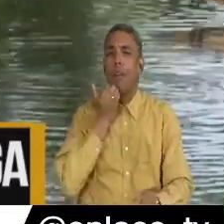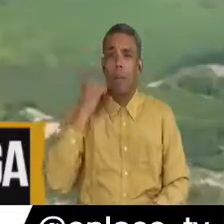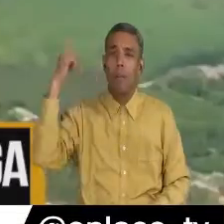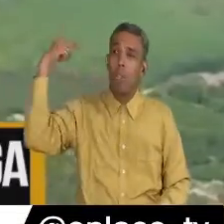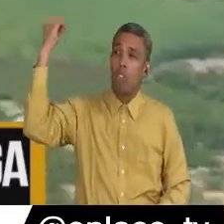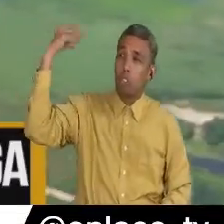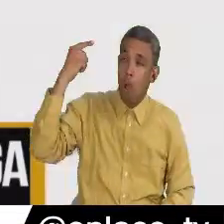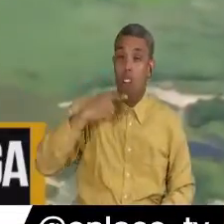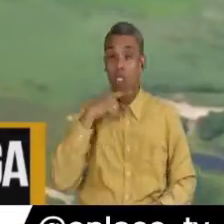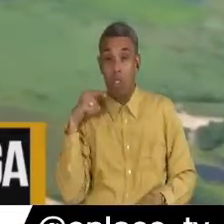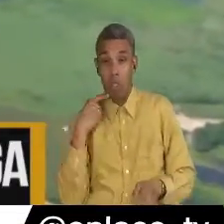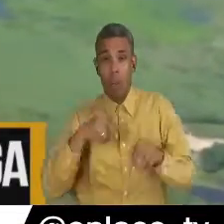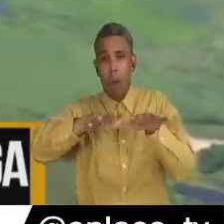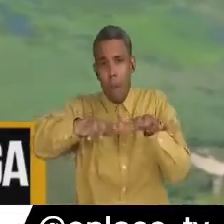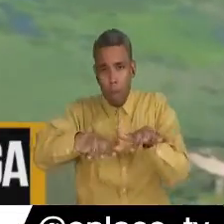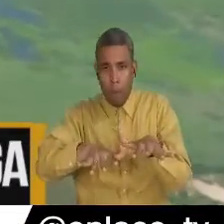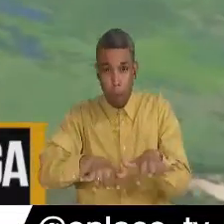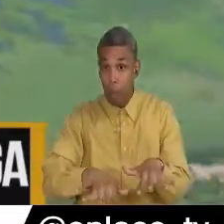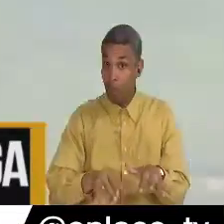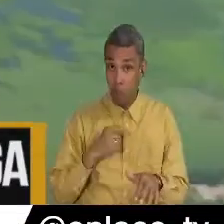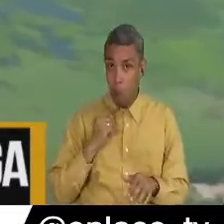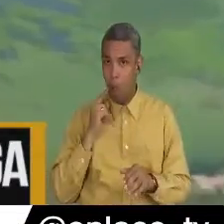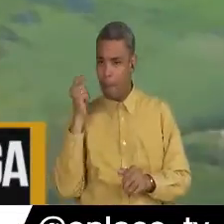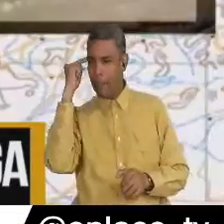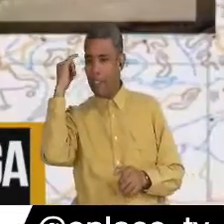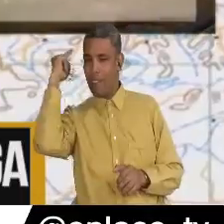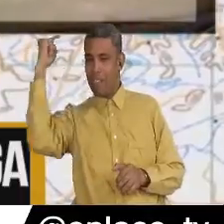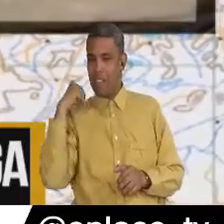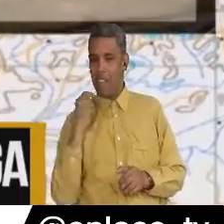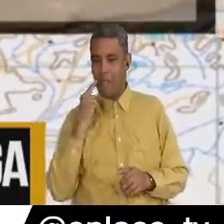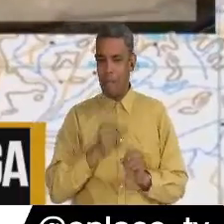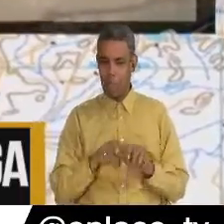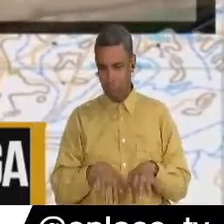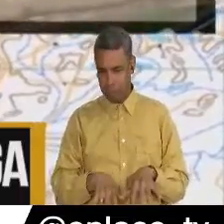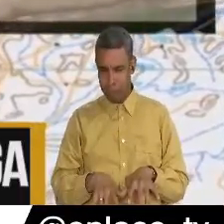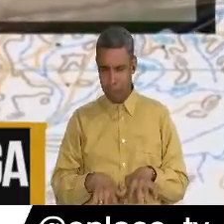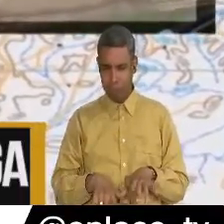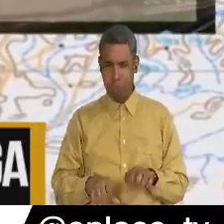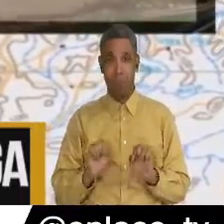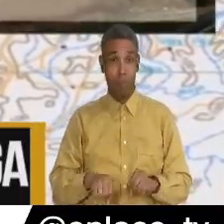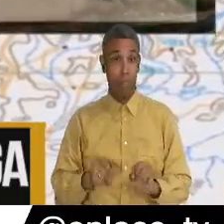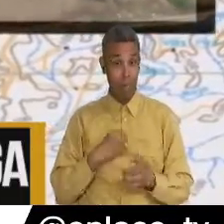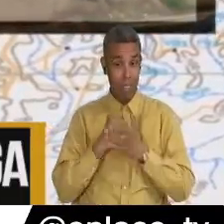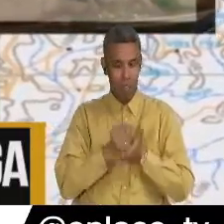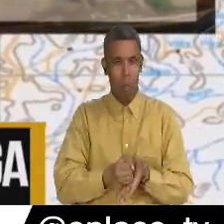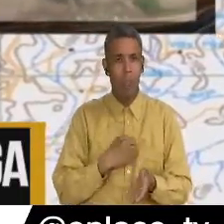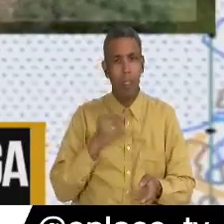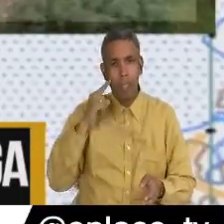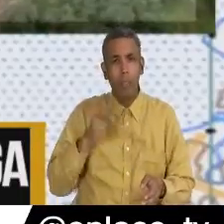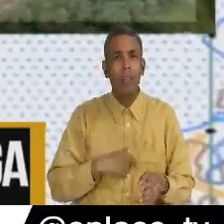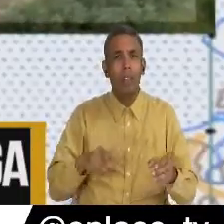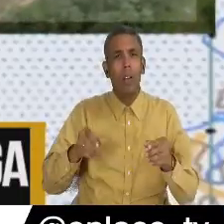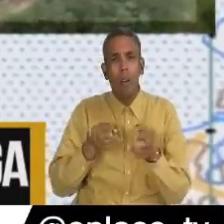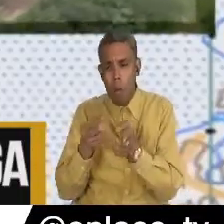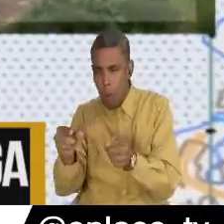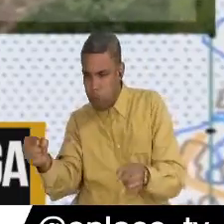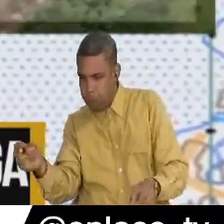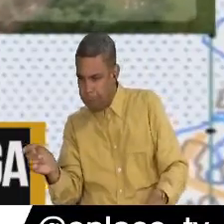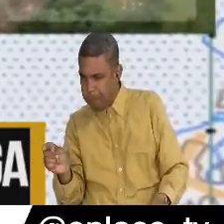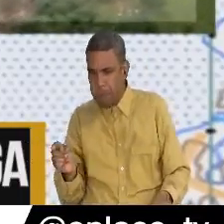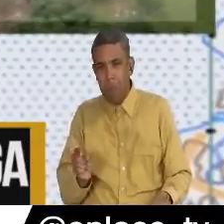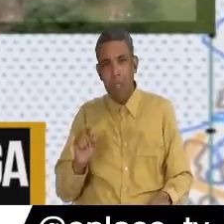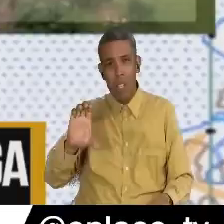sector. La segunda fase consiste en el desarrollo de obras de cierre en los caños Chu y Cocos, a través de diques que permitirán en épocas de